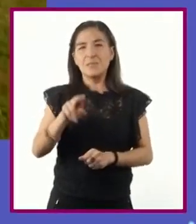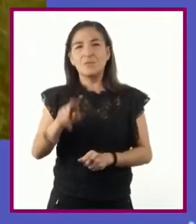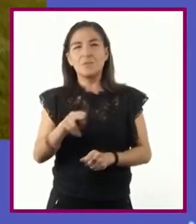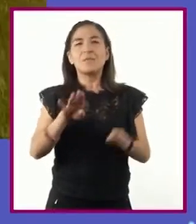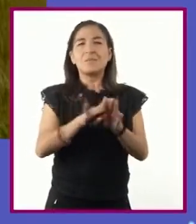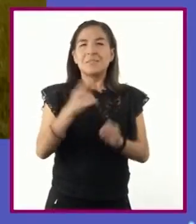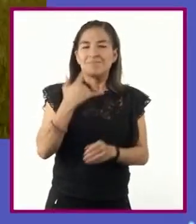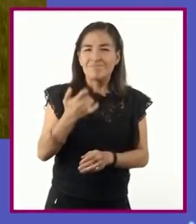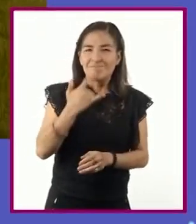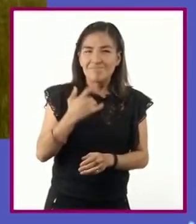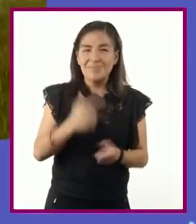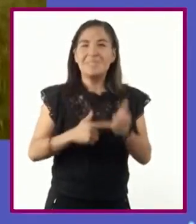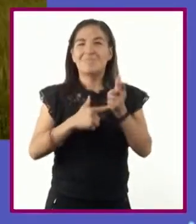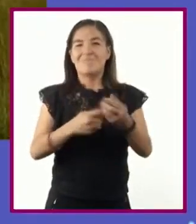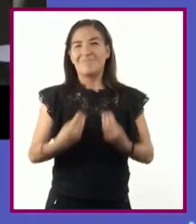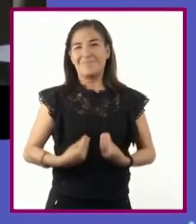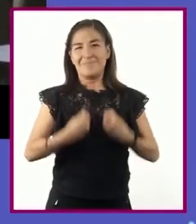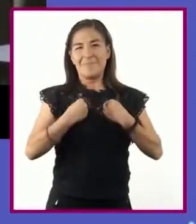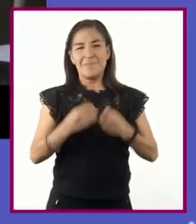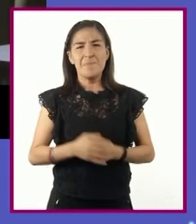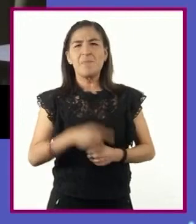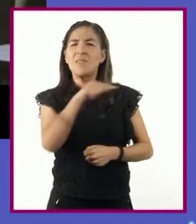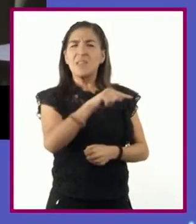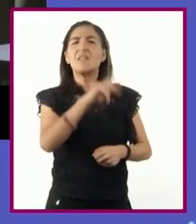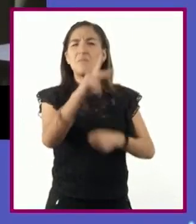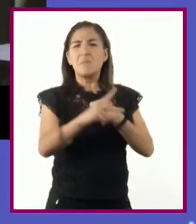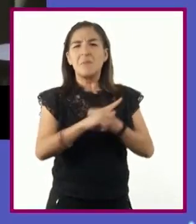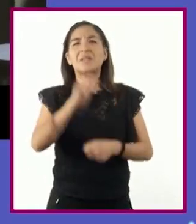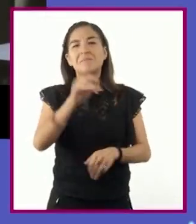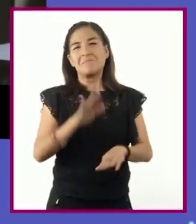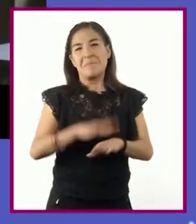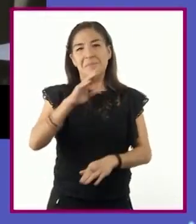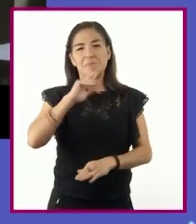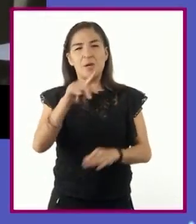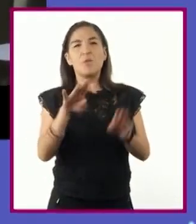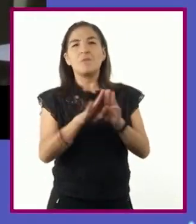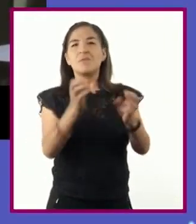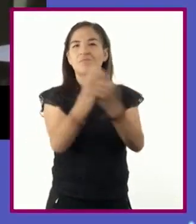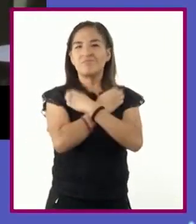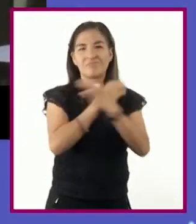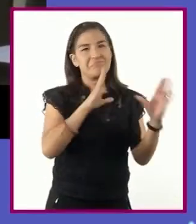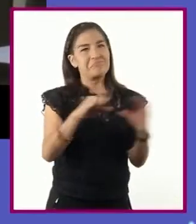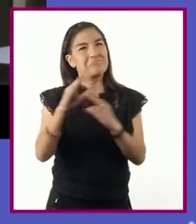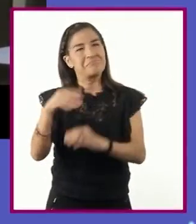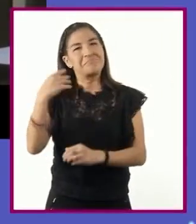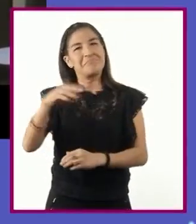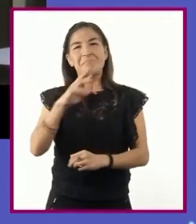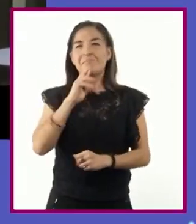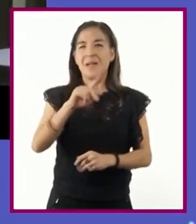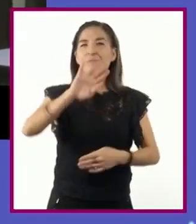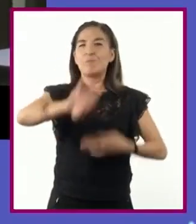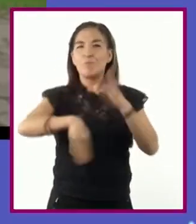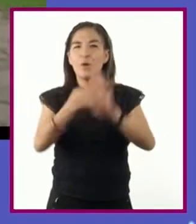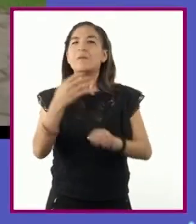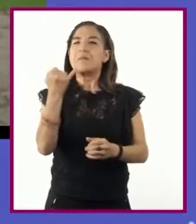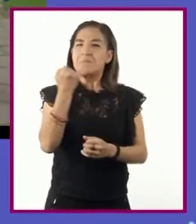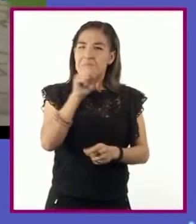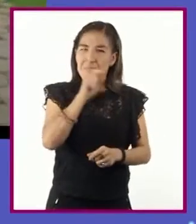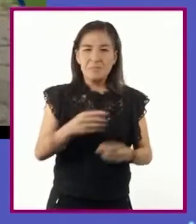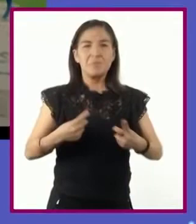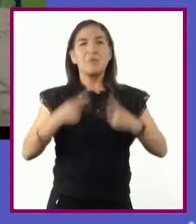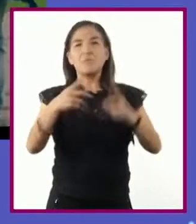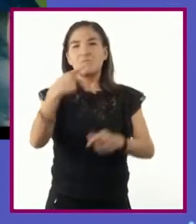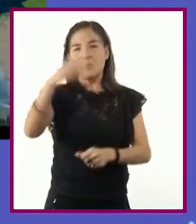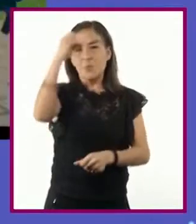les quede aliento. Este país tiene uno de los mejores sistemas educativos del mundo. Ofrece las mismas oportunidades de